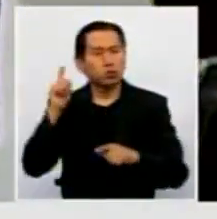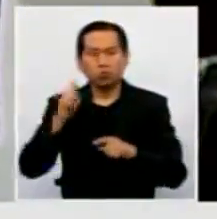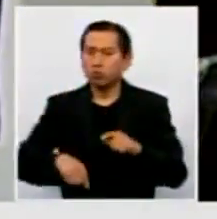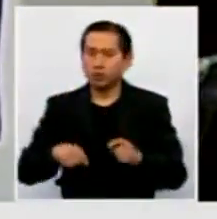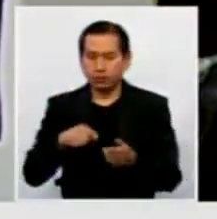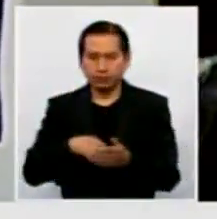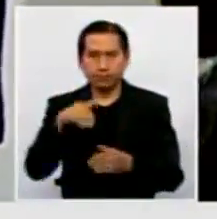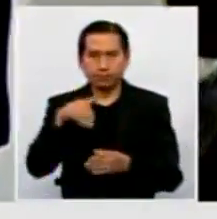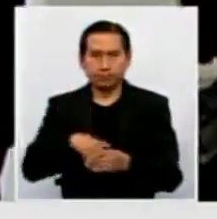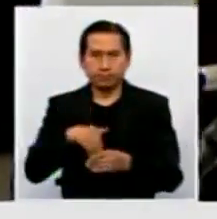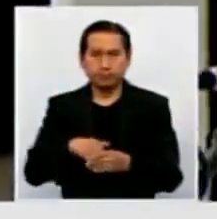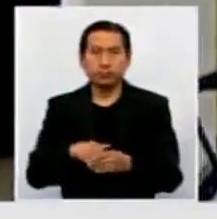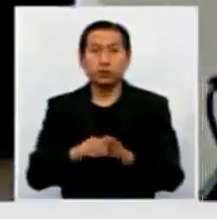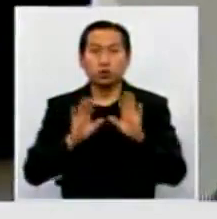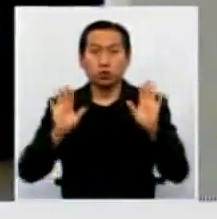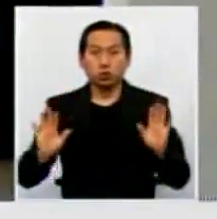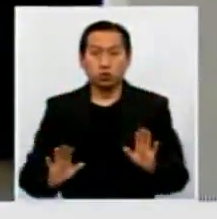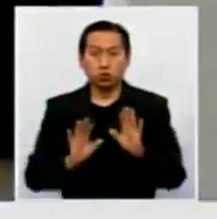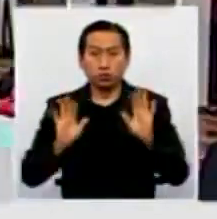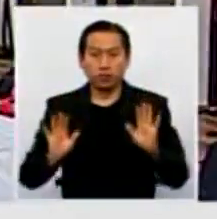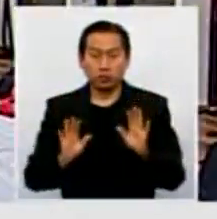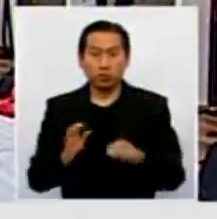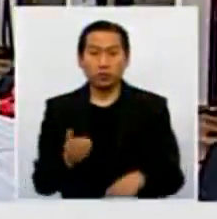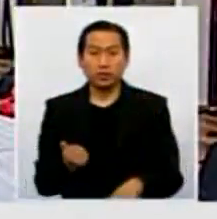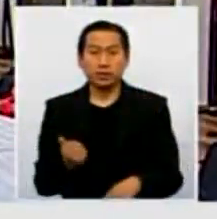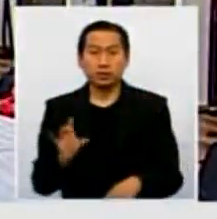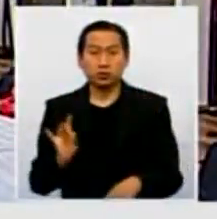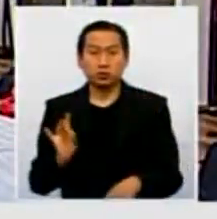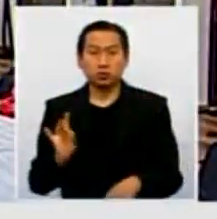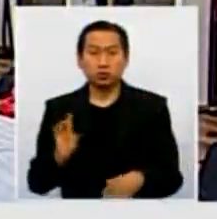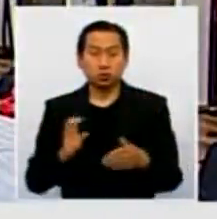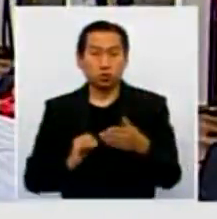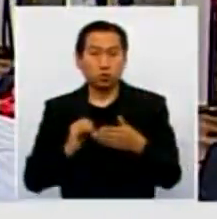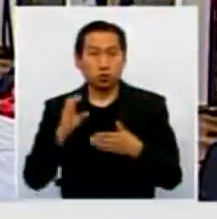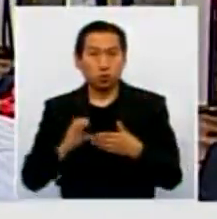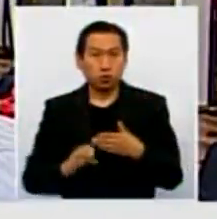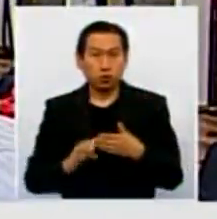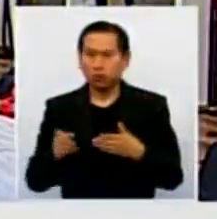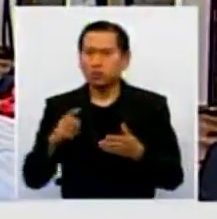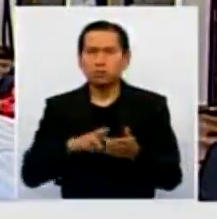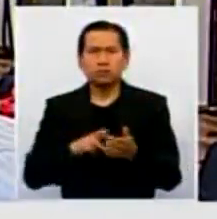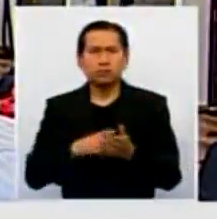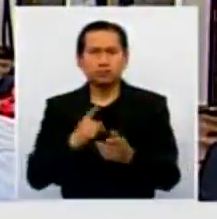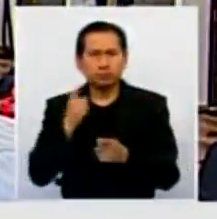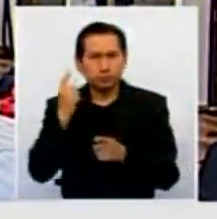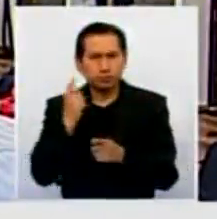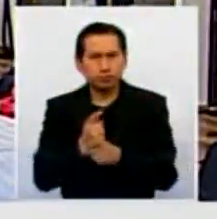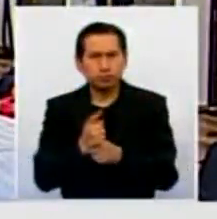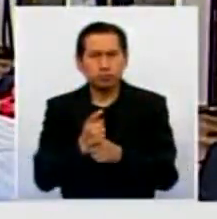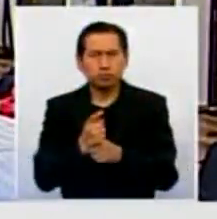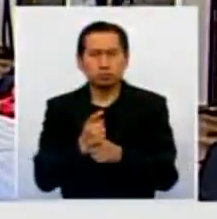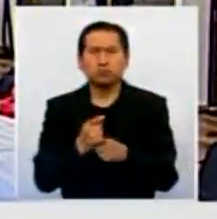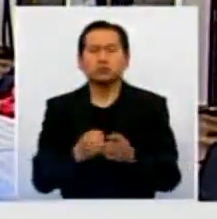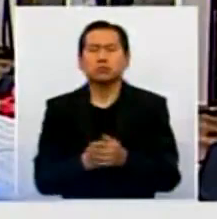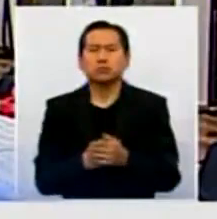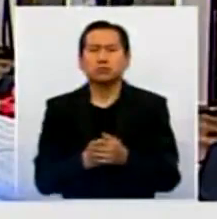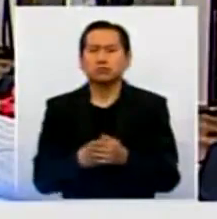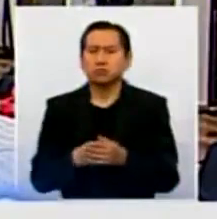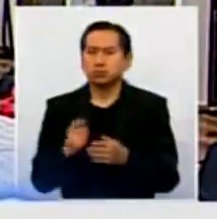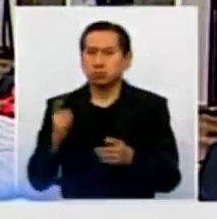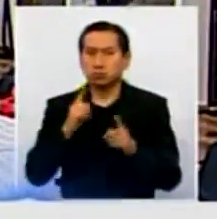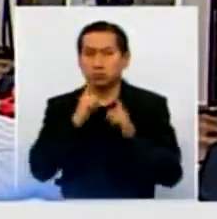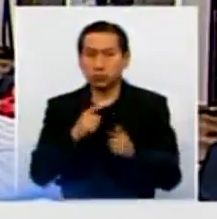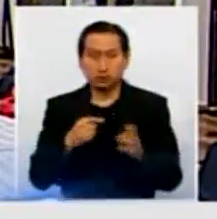electoral, el domingo 18 de octubre, es la fecha que nos permite cumplir con el